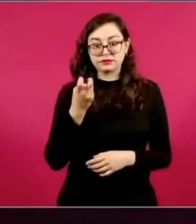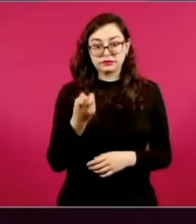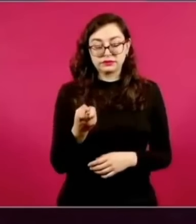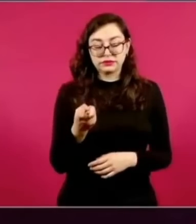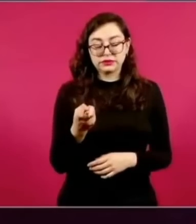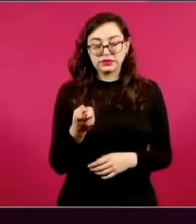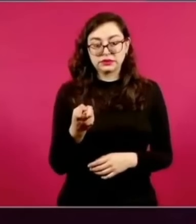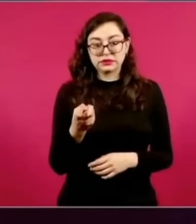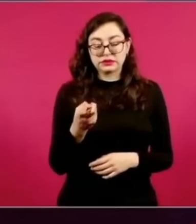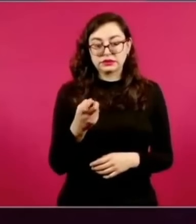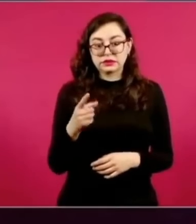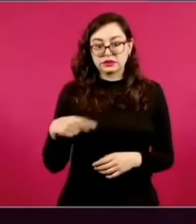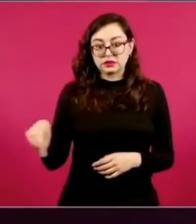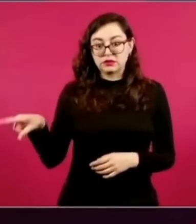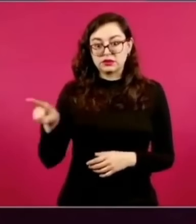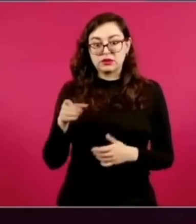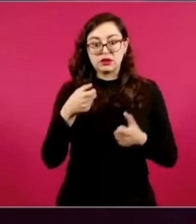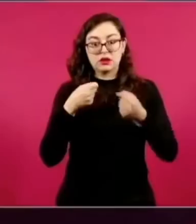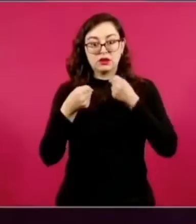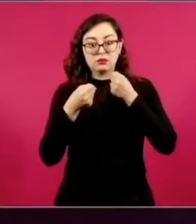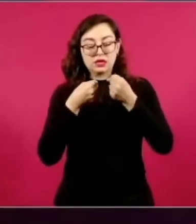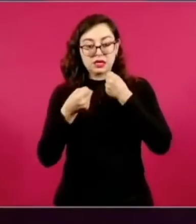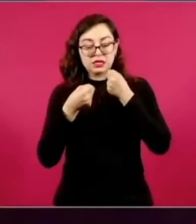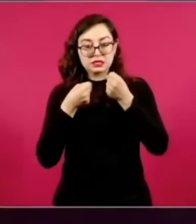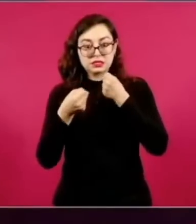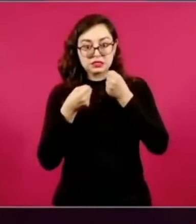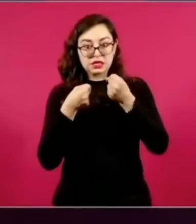Esa prensa se fue